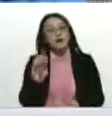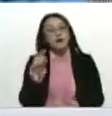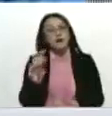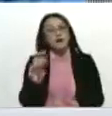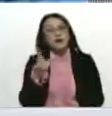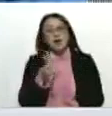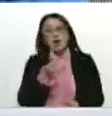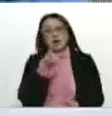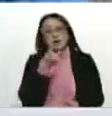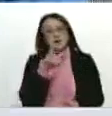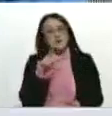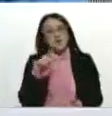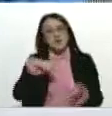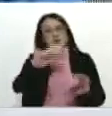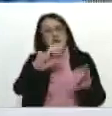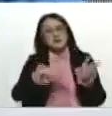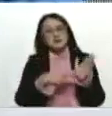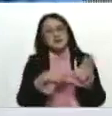Esa nefasta orden ejecutiva